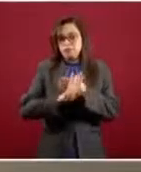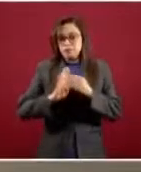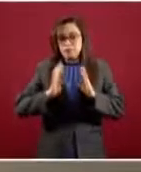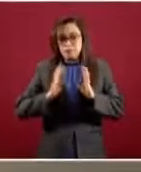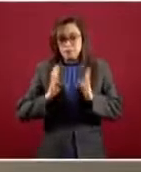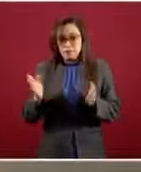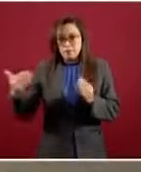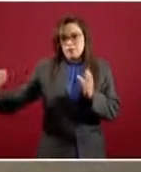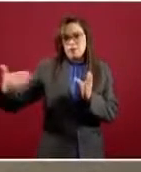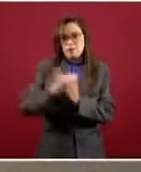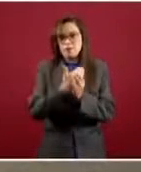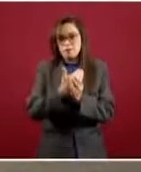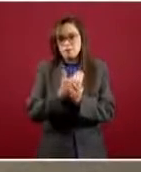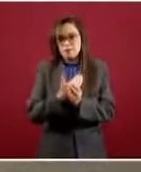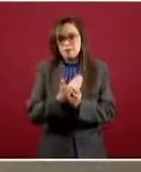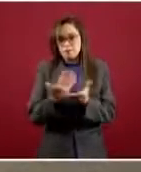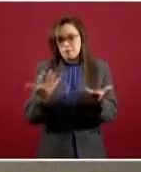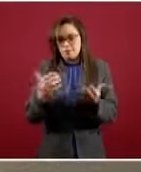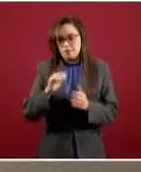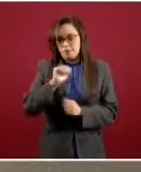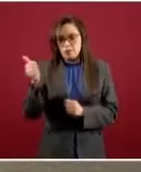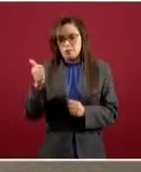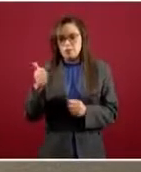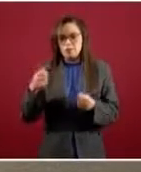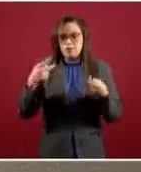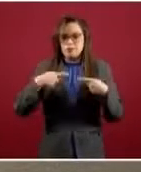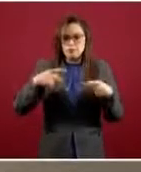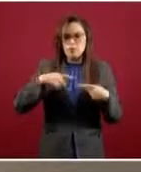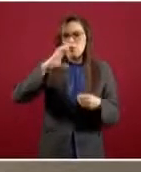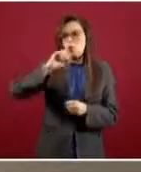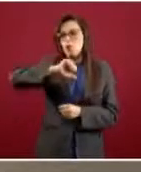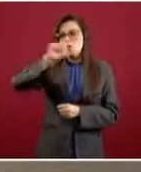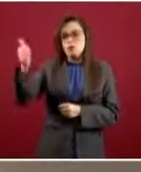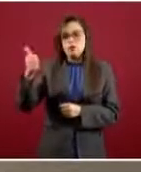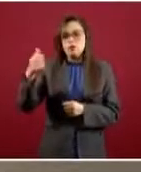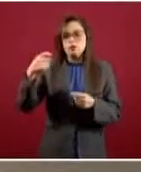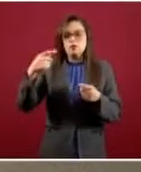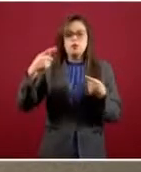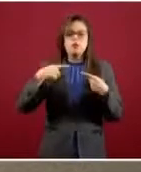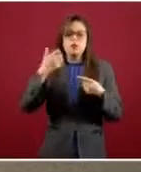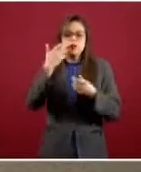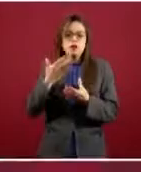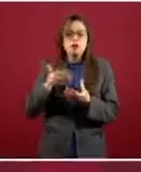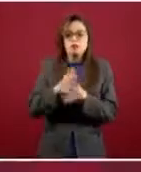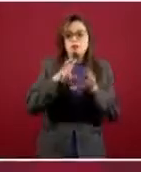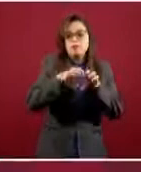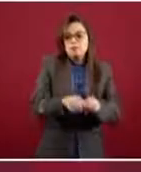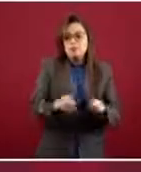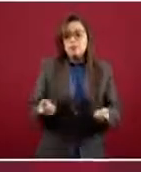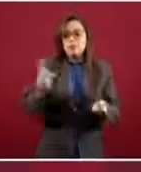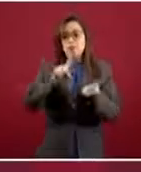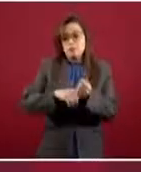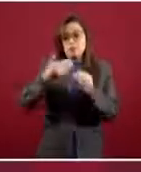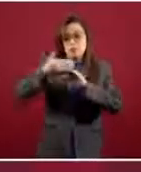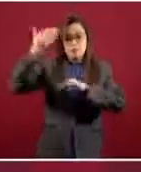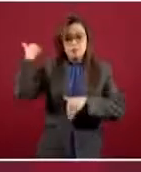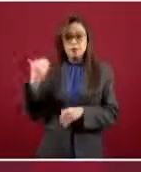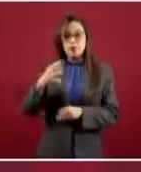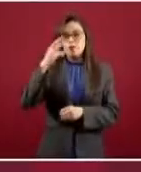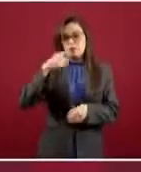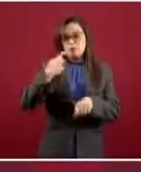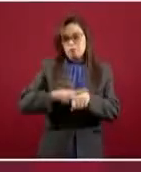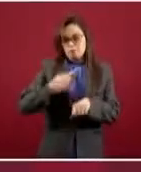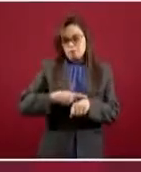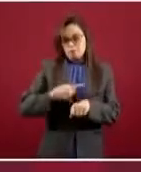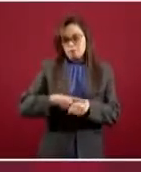otro reinado, por ejemplo, de otro reino, y la enfermedad infecciosa, que en esos tiempos no se conocía como